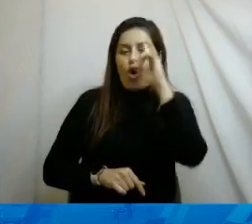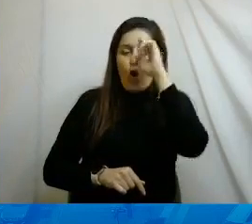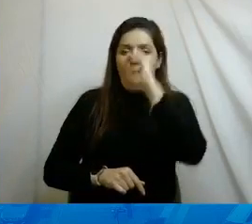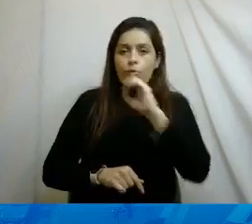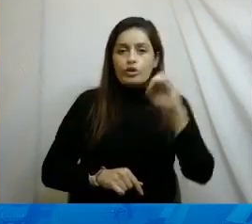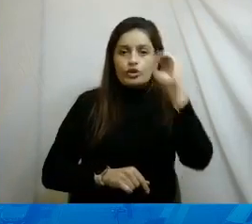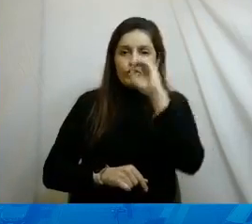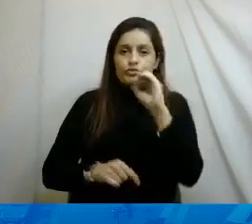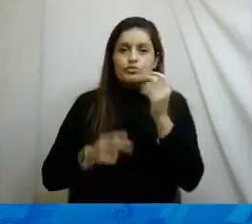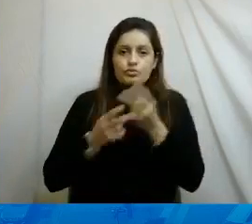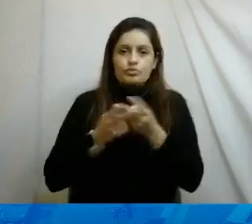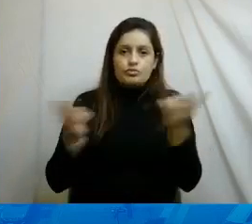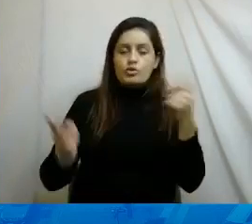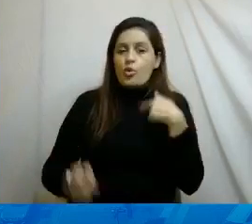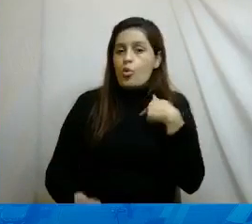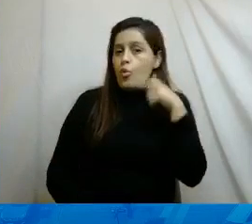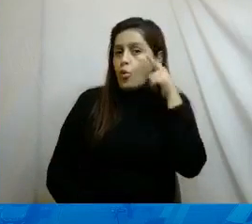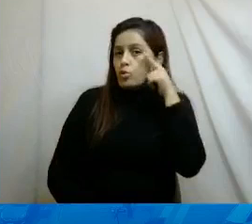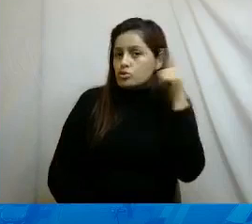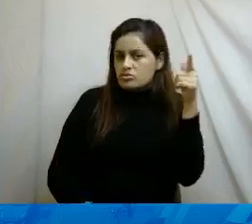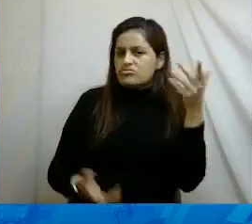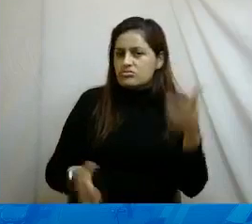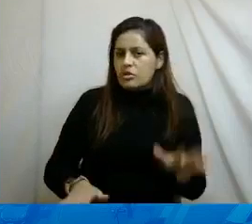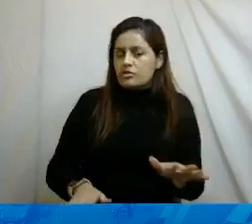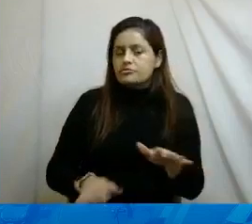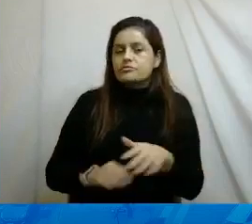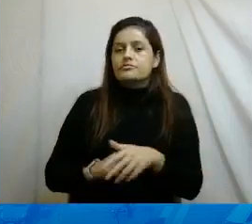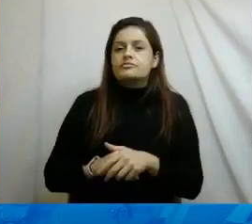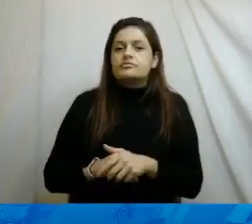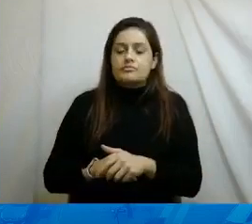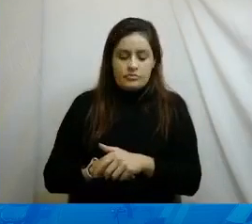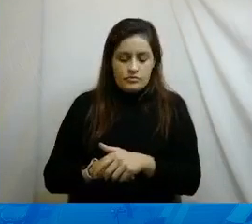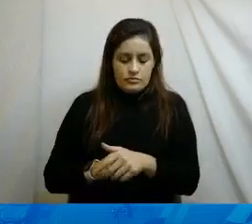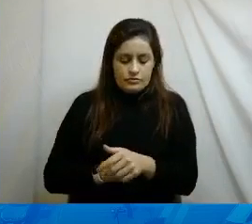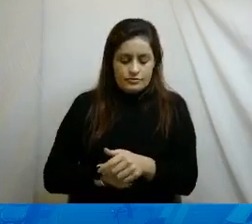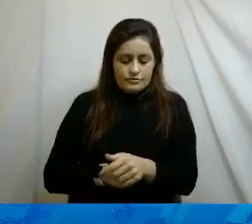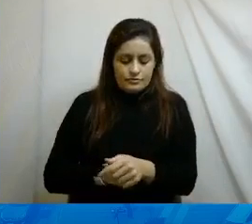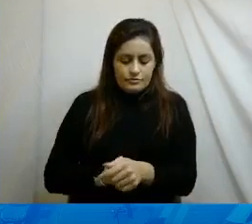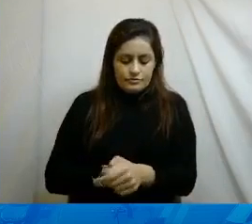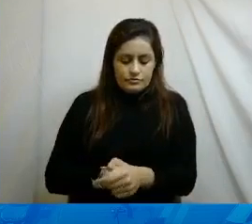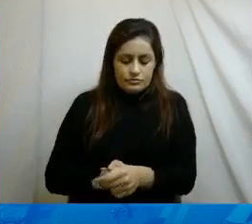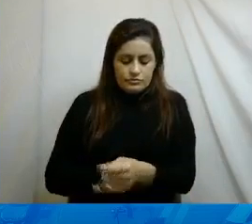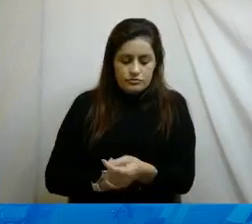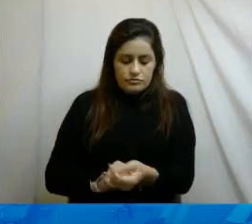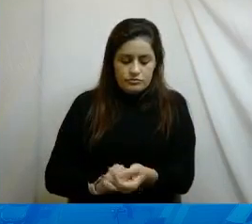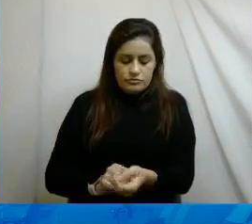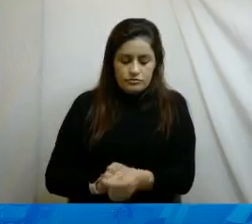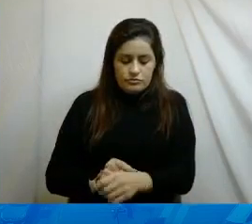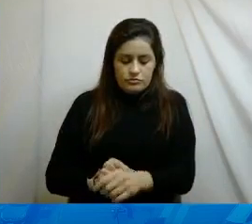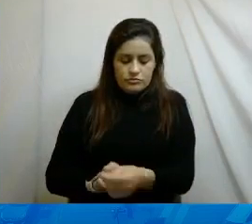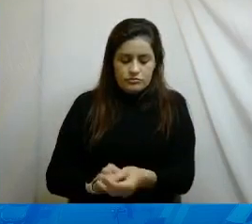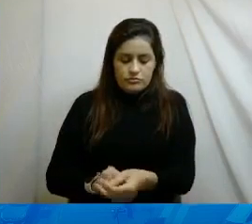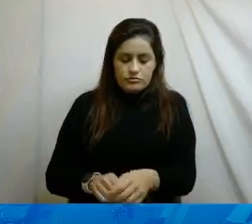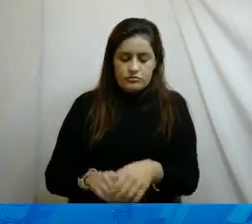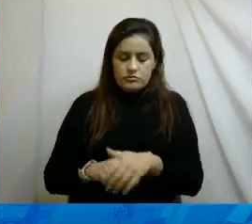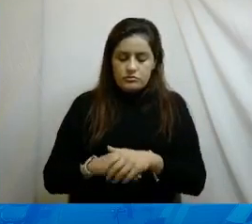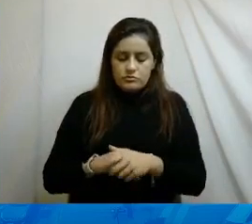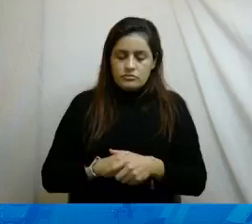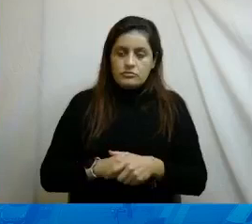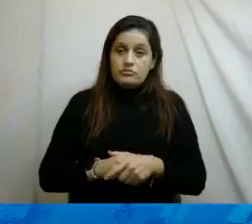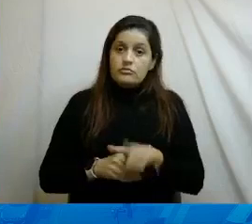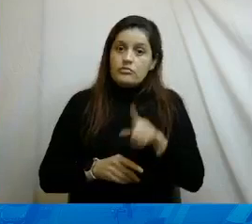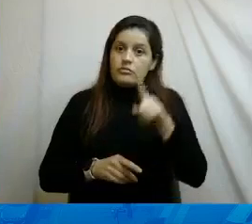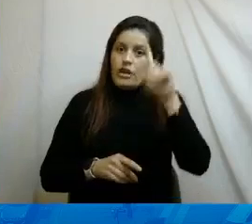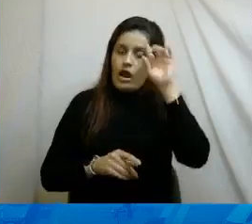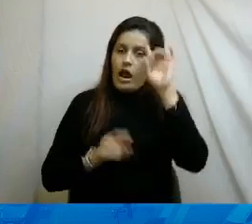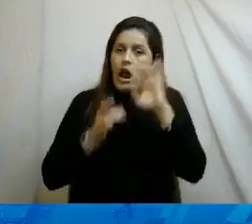lo hemos escuchado acá, nos parece que claramente, aparentemente sucedió un hecho que es grave